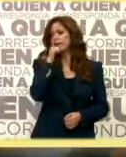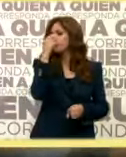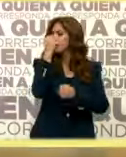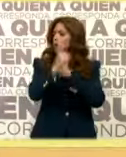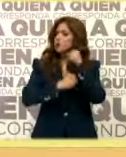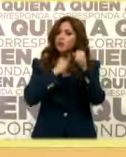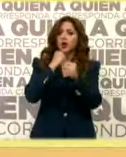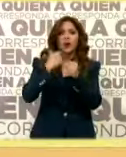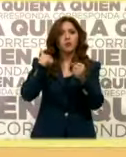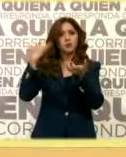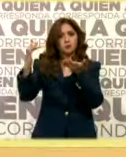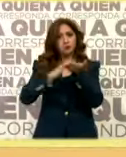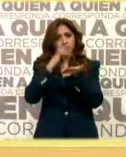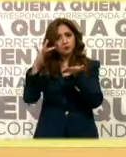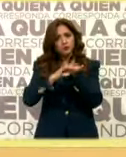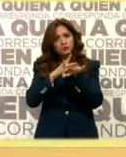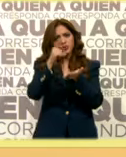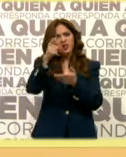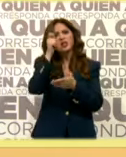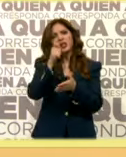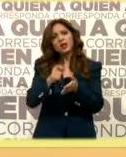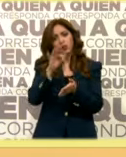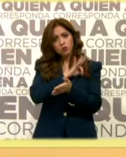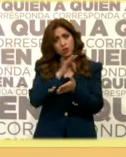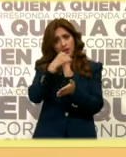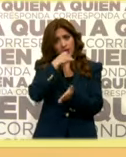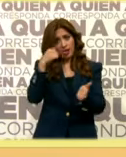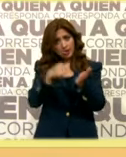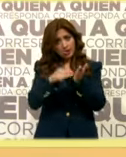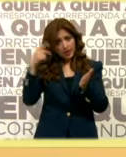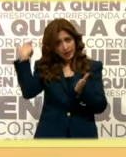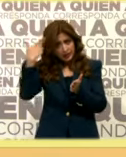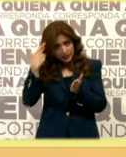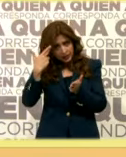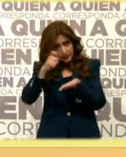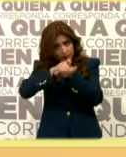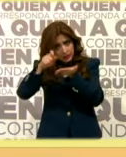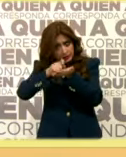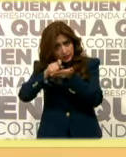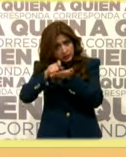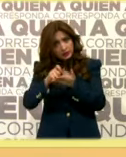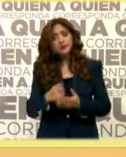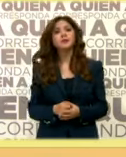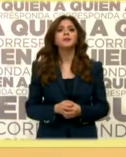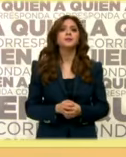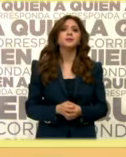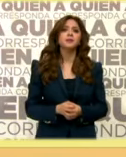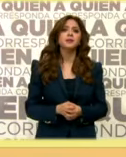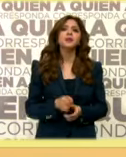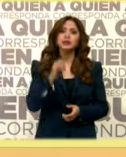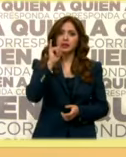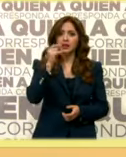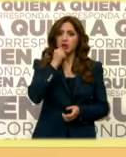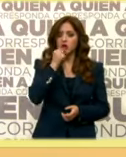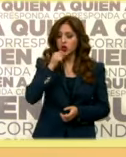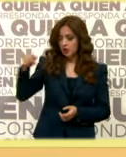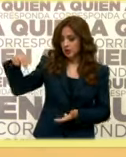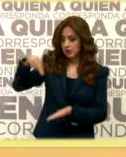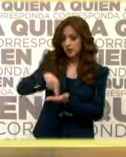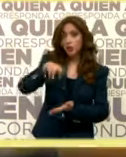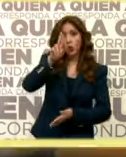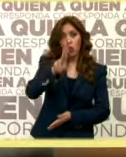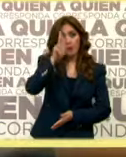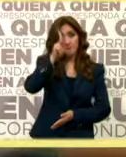nosotros. Así es, señor Garralda. ¿Y pueden hacer una cartita para los Reyes Magos, los niños? Claro que sí, los niños pueden venir aquí al stand de